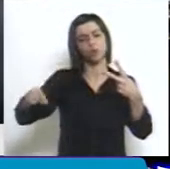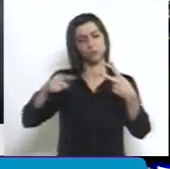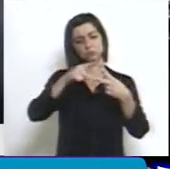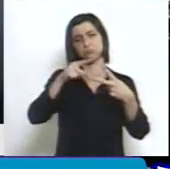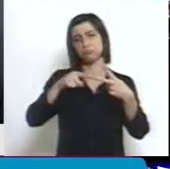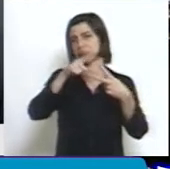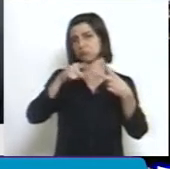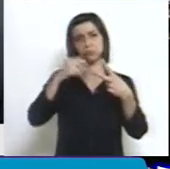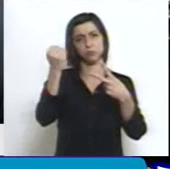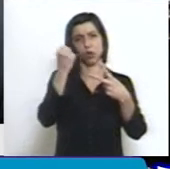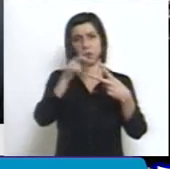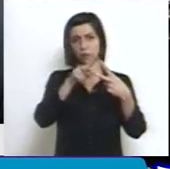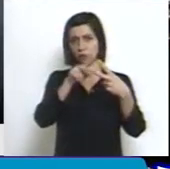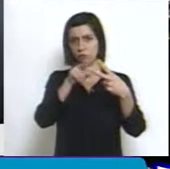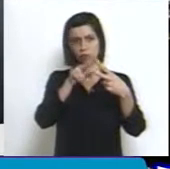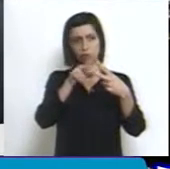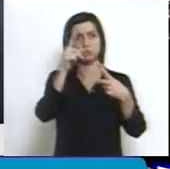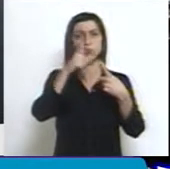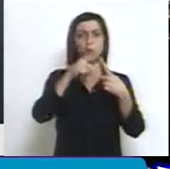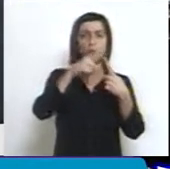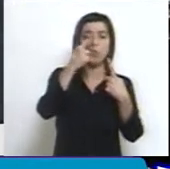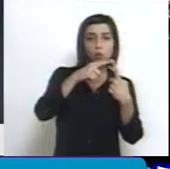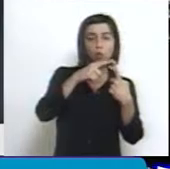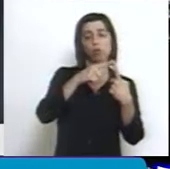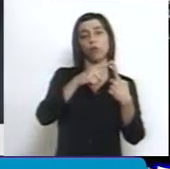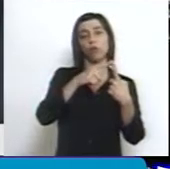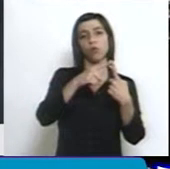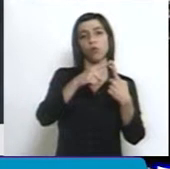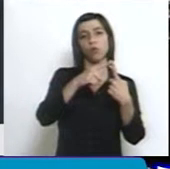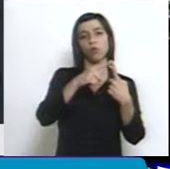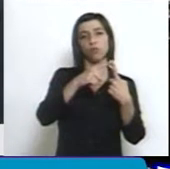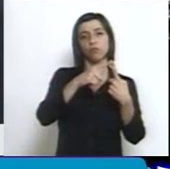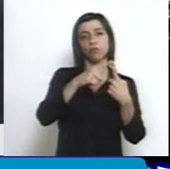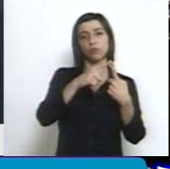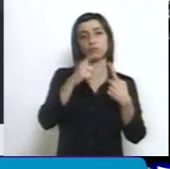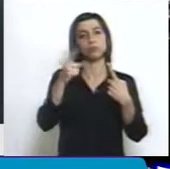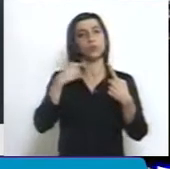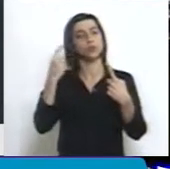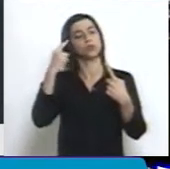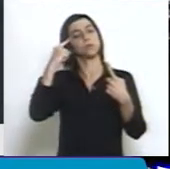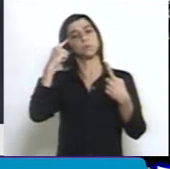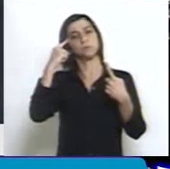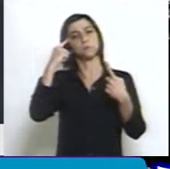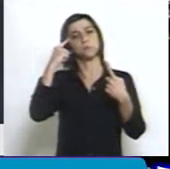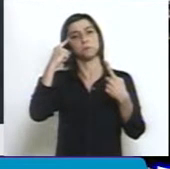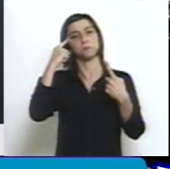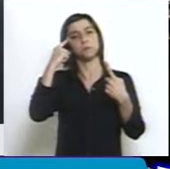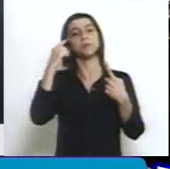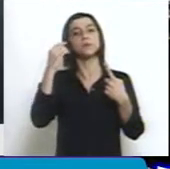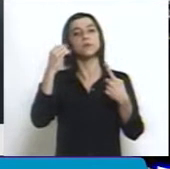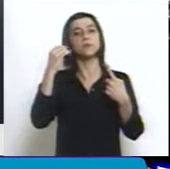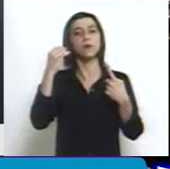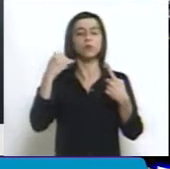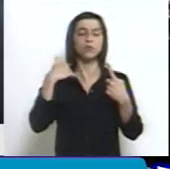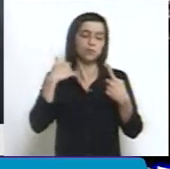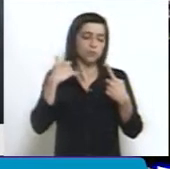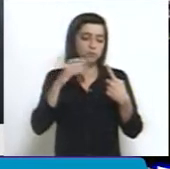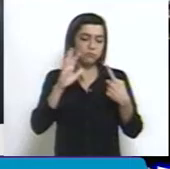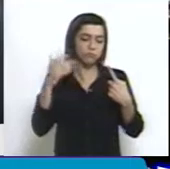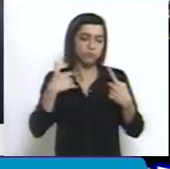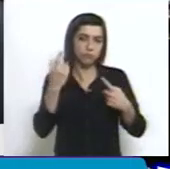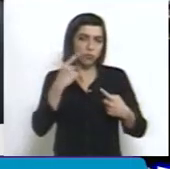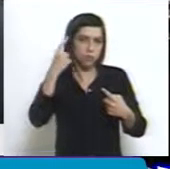importantes. Por un lado, por lo que llamaríamos, y en esto tenemos